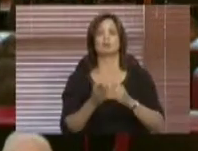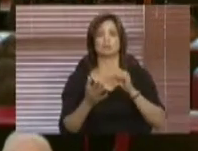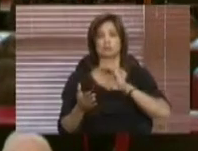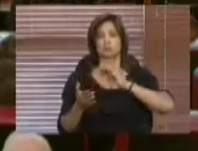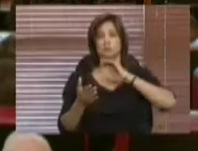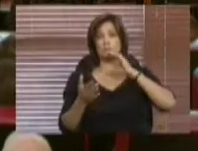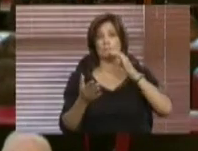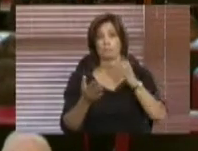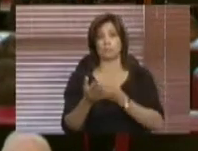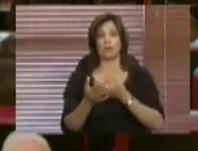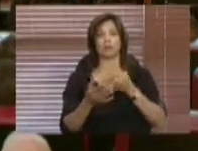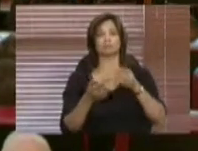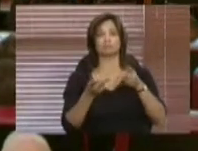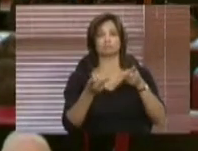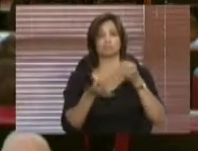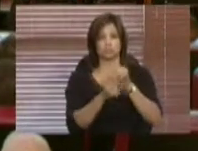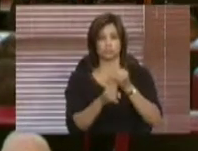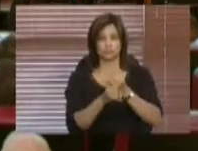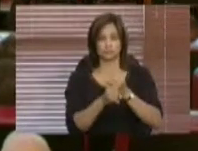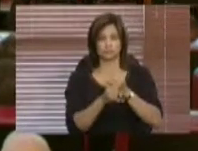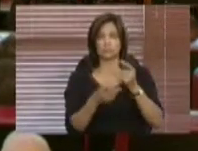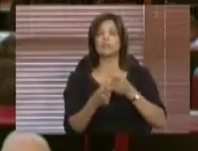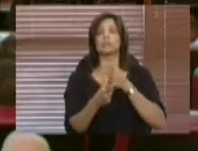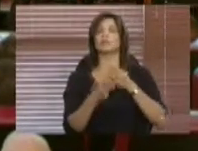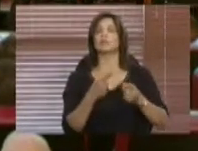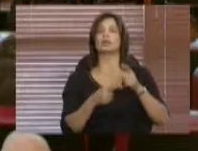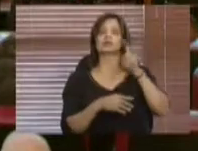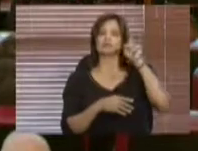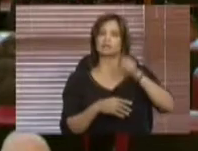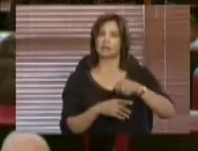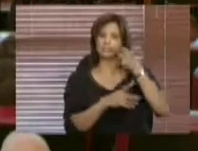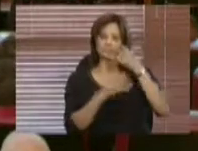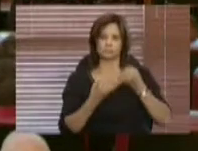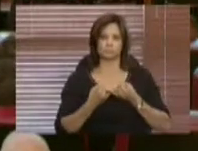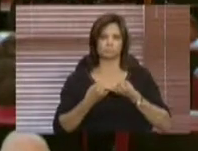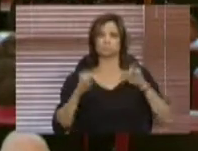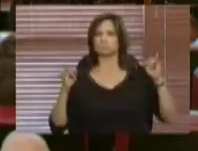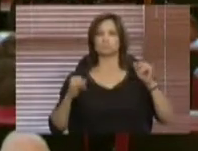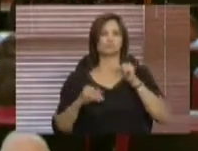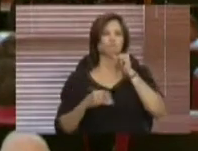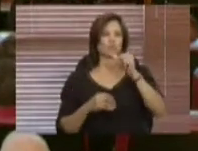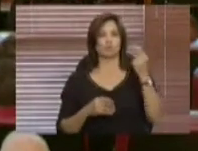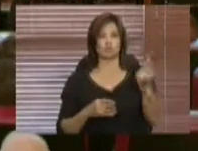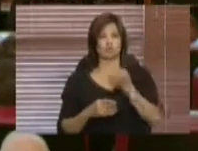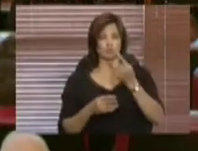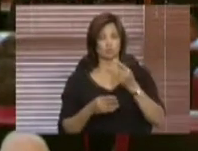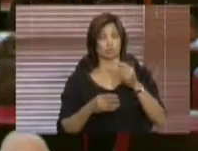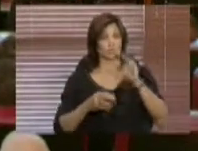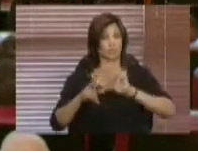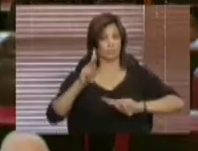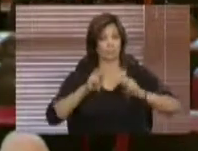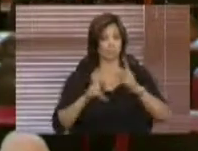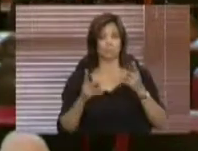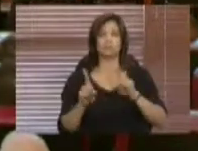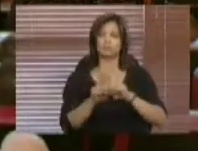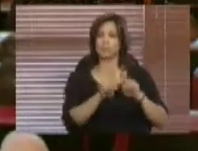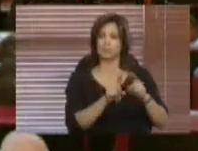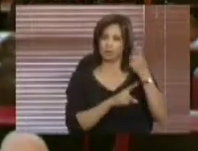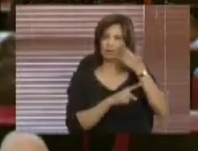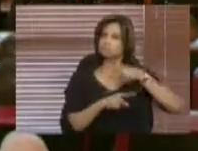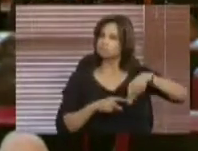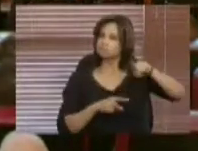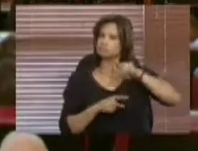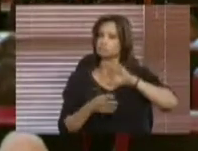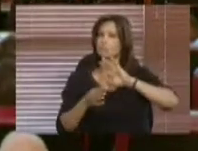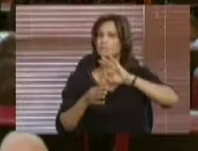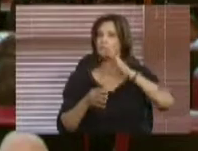poder jurisdiccional, en consecuencia, debe ser independiente no solo de los poderes públicos, sino también de aquellos